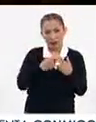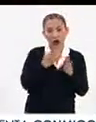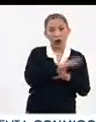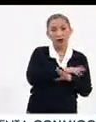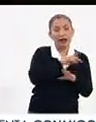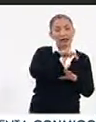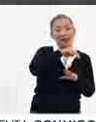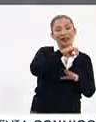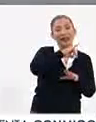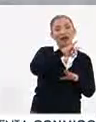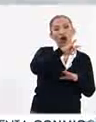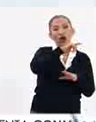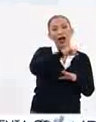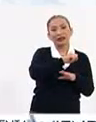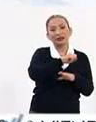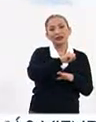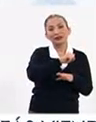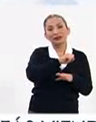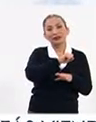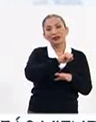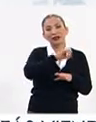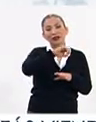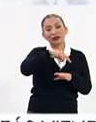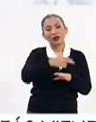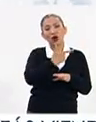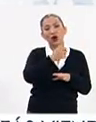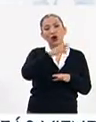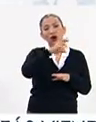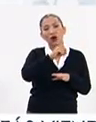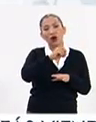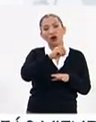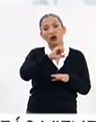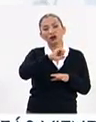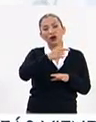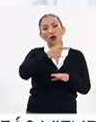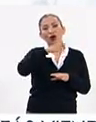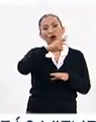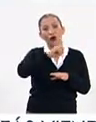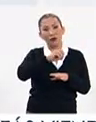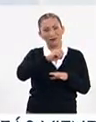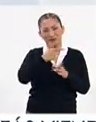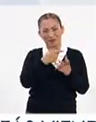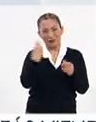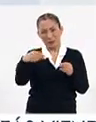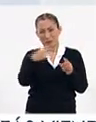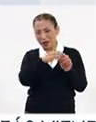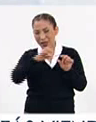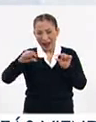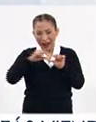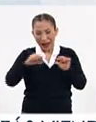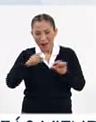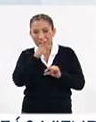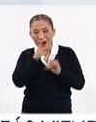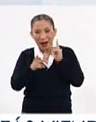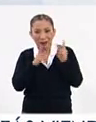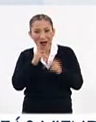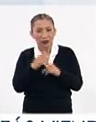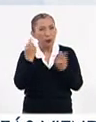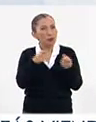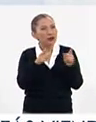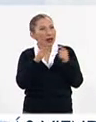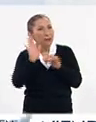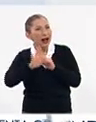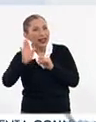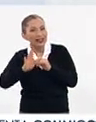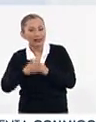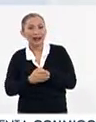Nicolás Guillén. Songorocosongo, songoe, songorocosongo. Sí, no, me parece que oyes los